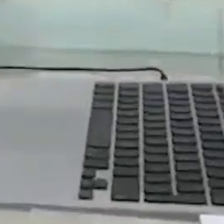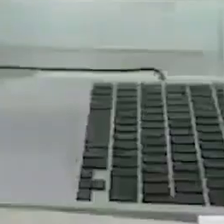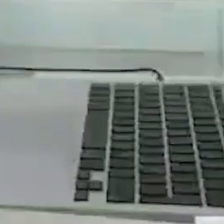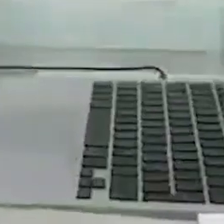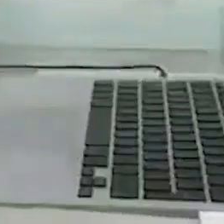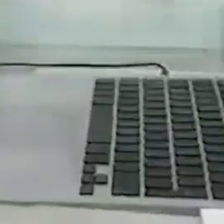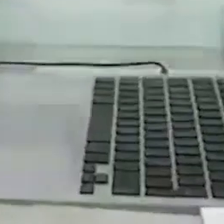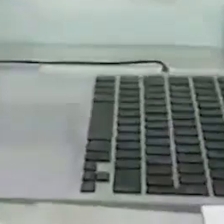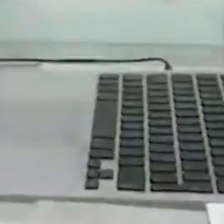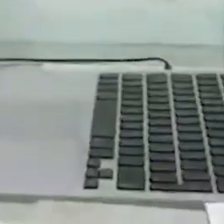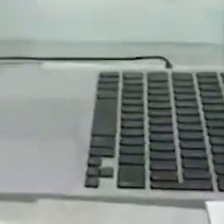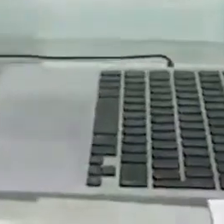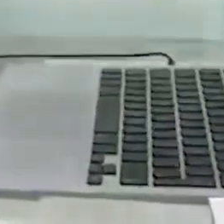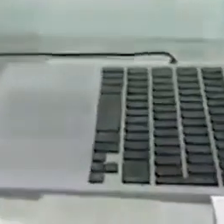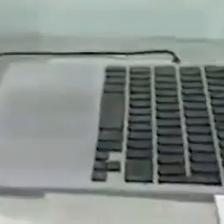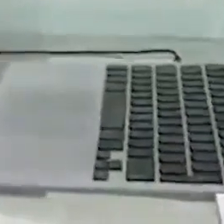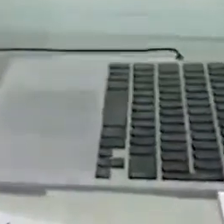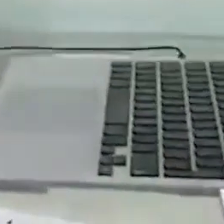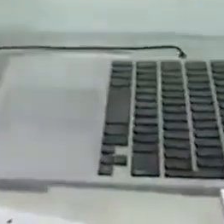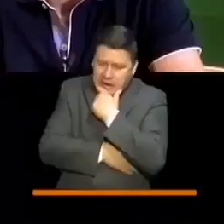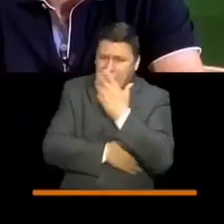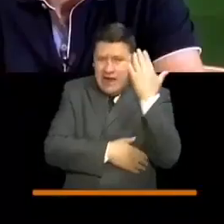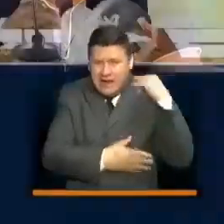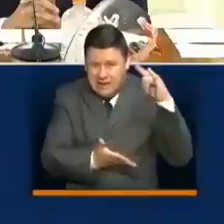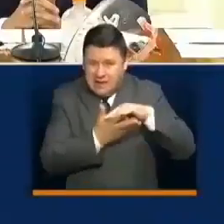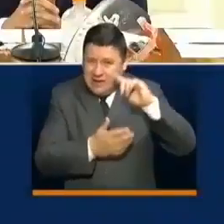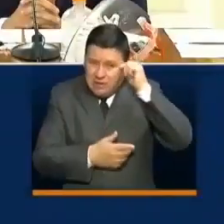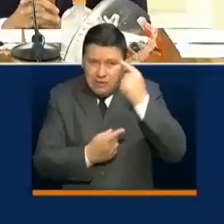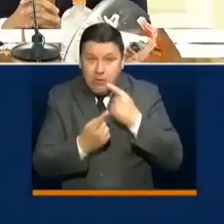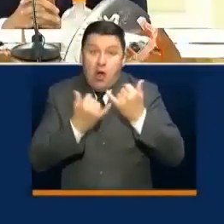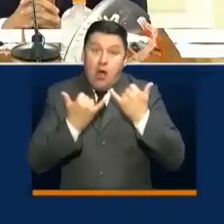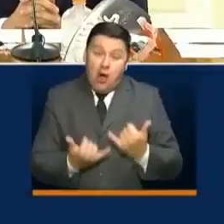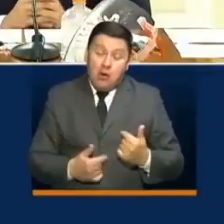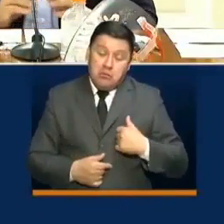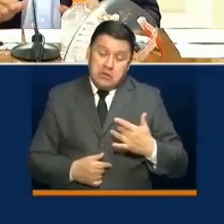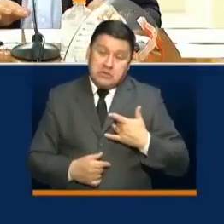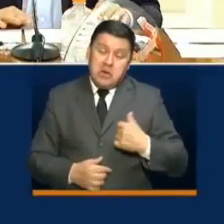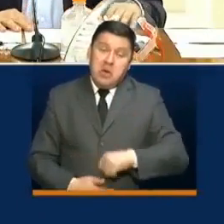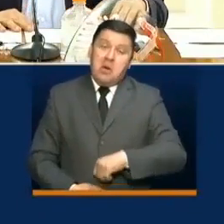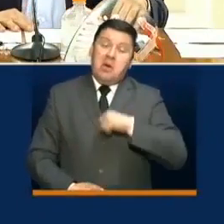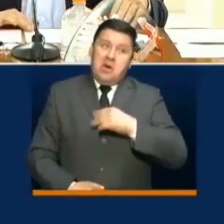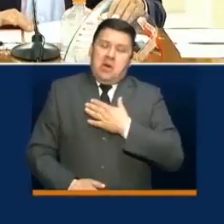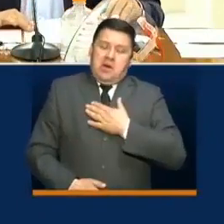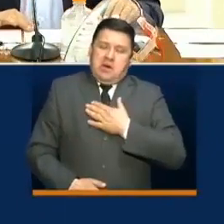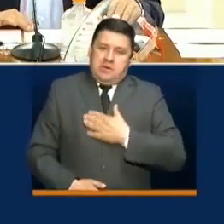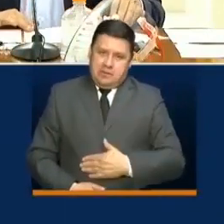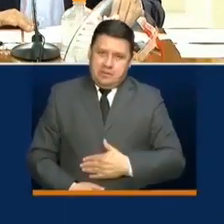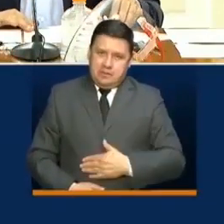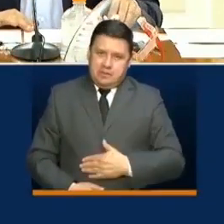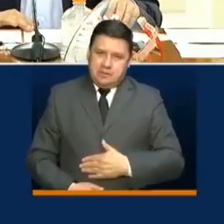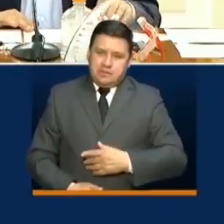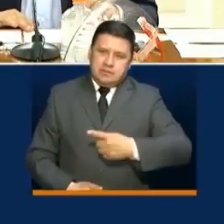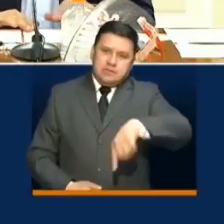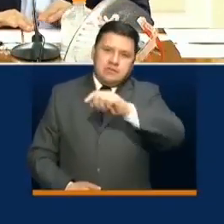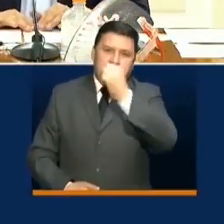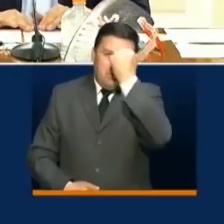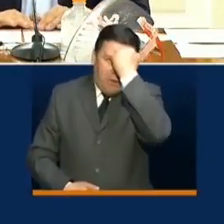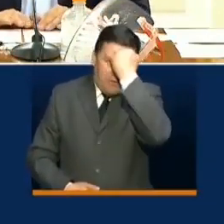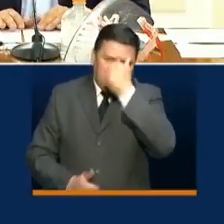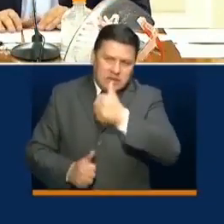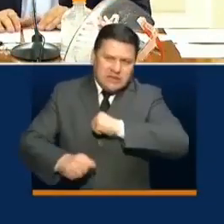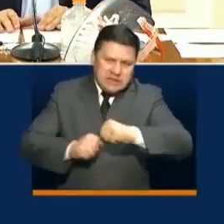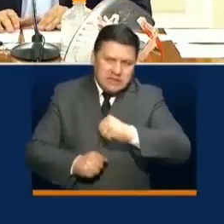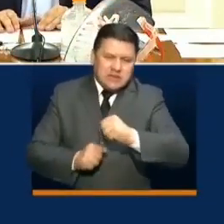Atlántico, para nuestro municipio fue un reto mayor, pero yo hoy me siento realmente orgullosa de mis profes, de mis